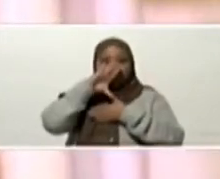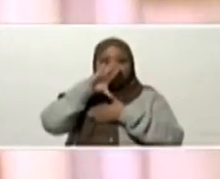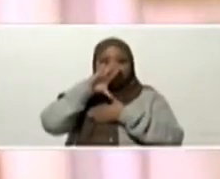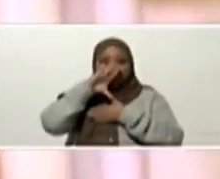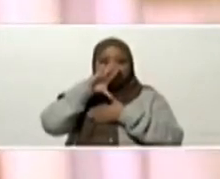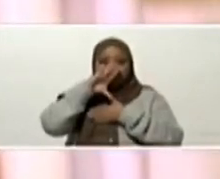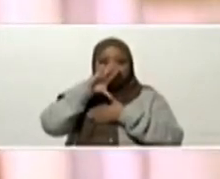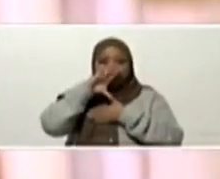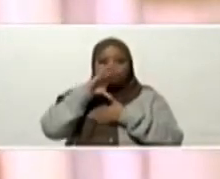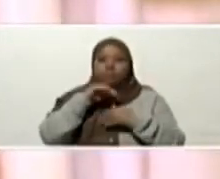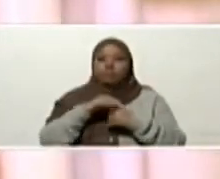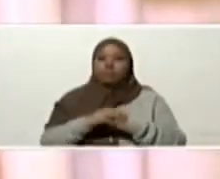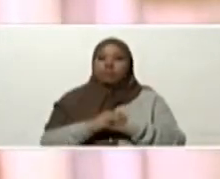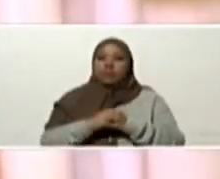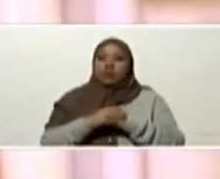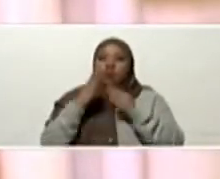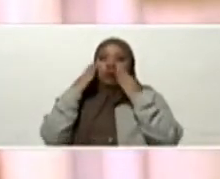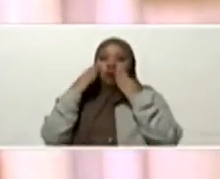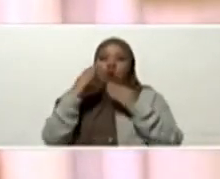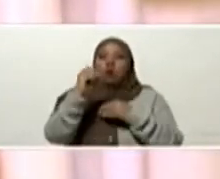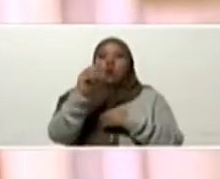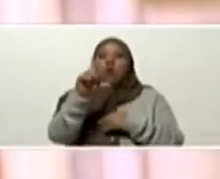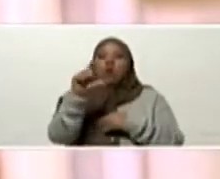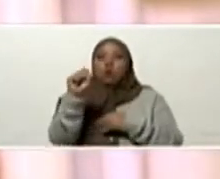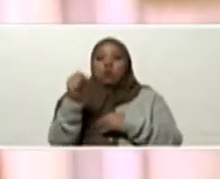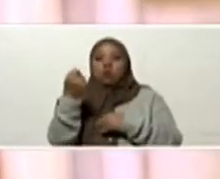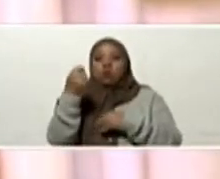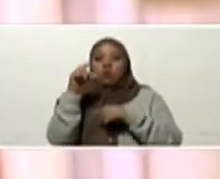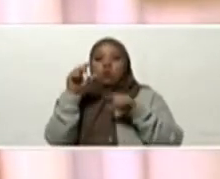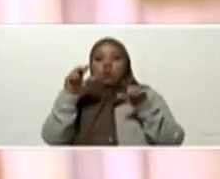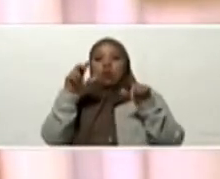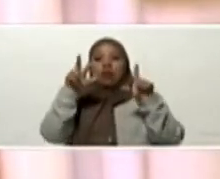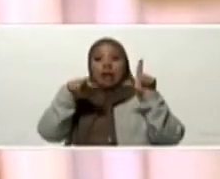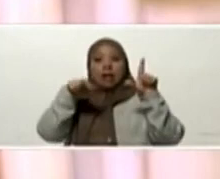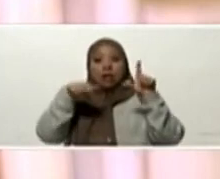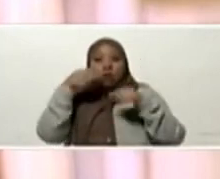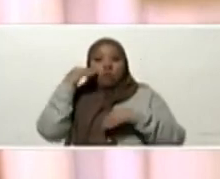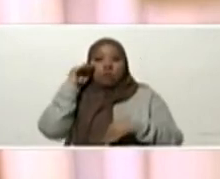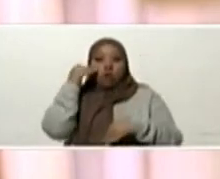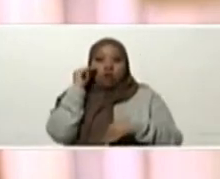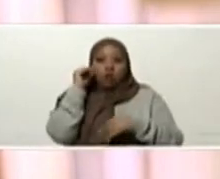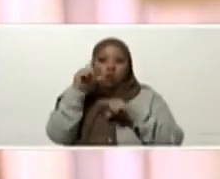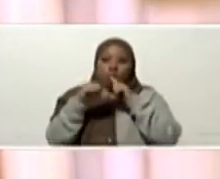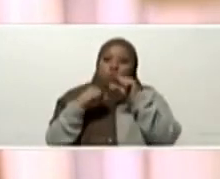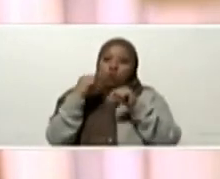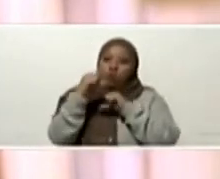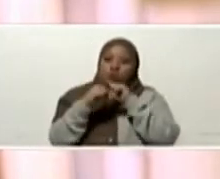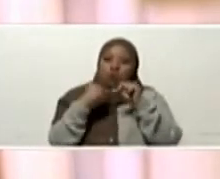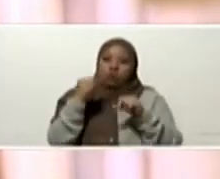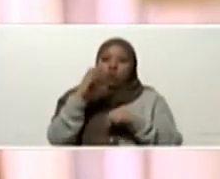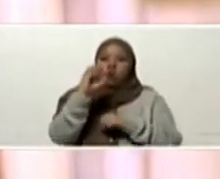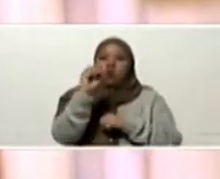Voló en Twitter, Instagram y Facebook. Voló.